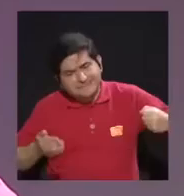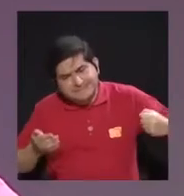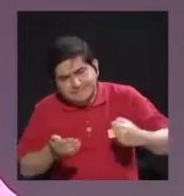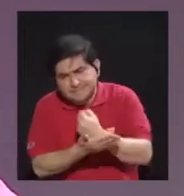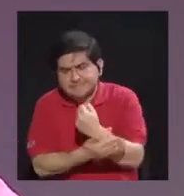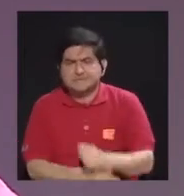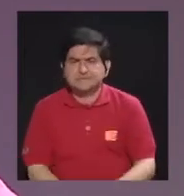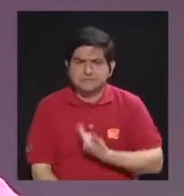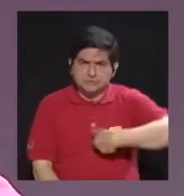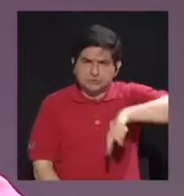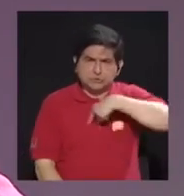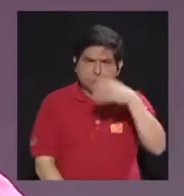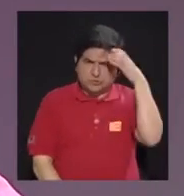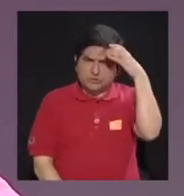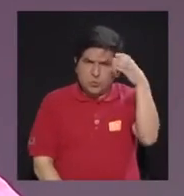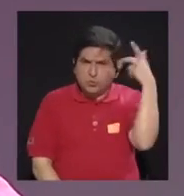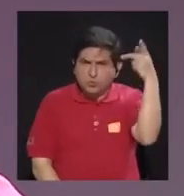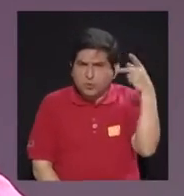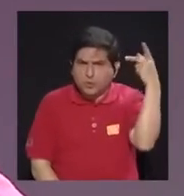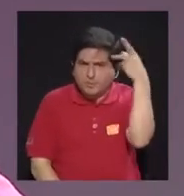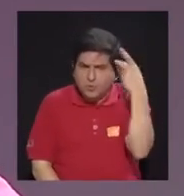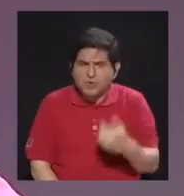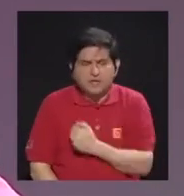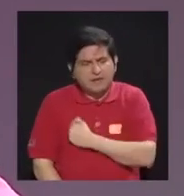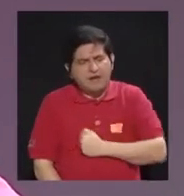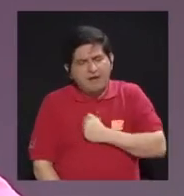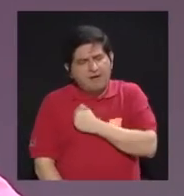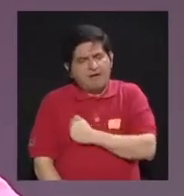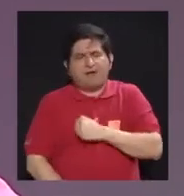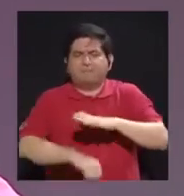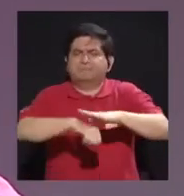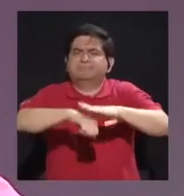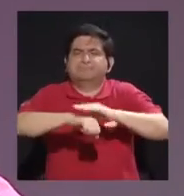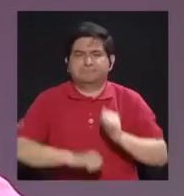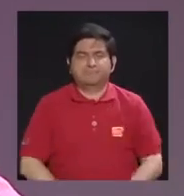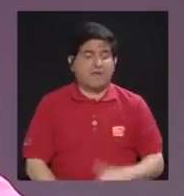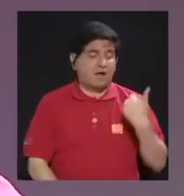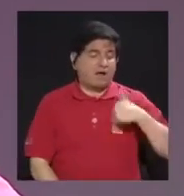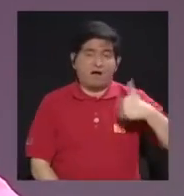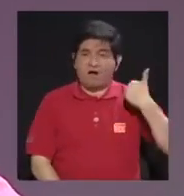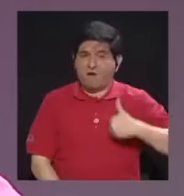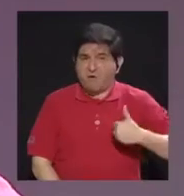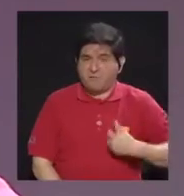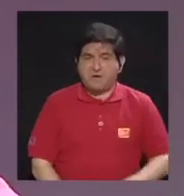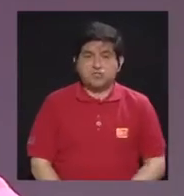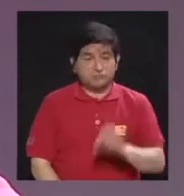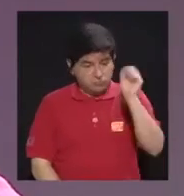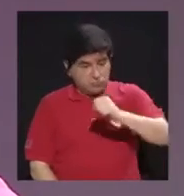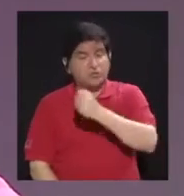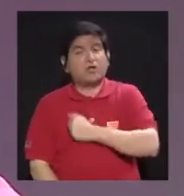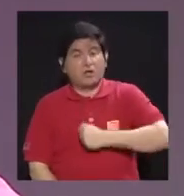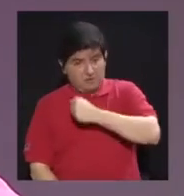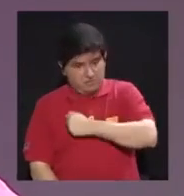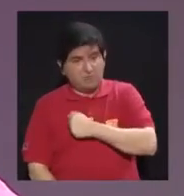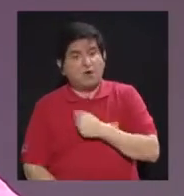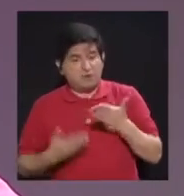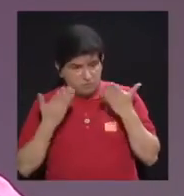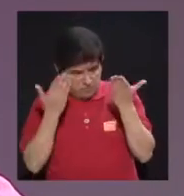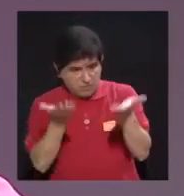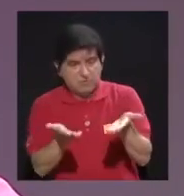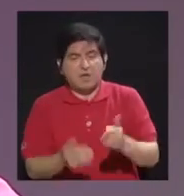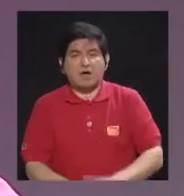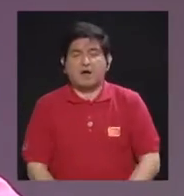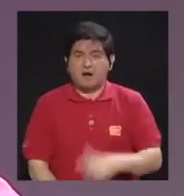Desgraciadamente, nuestras culturas políticas perdonan a los hombres, perdonan y también